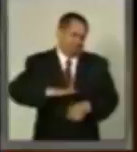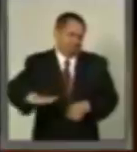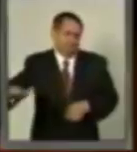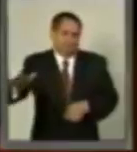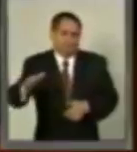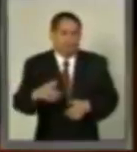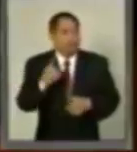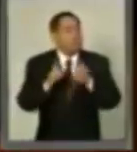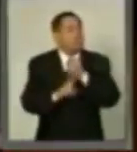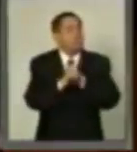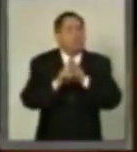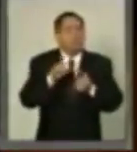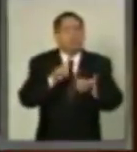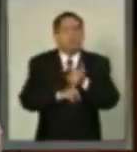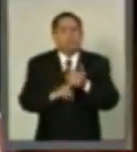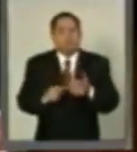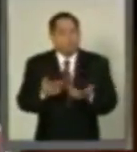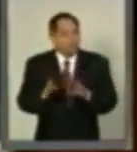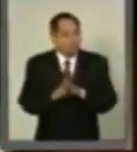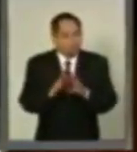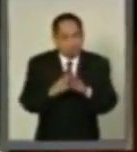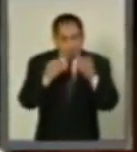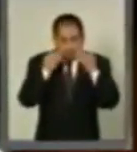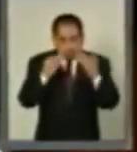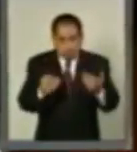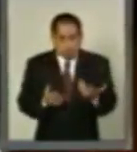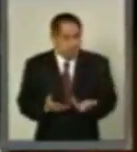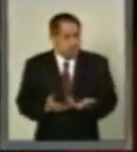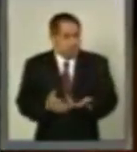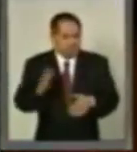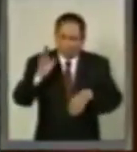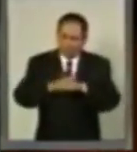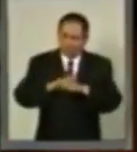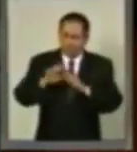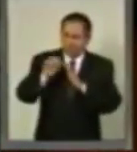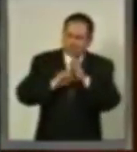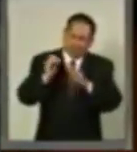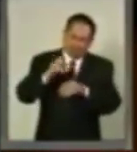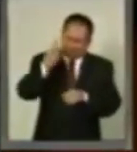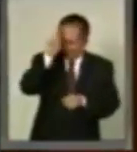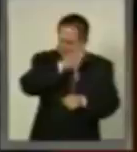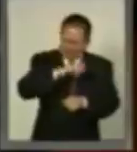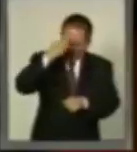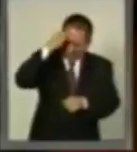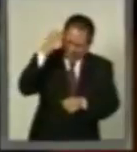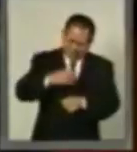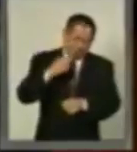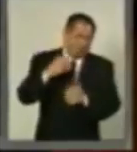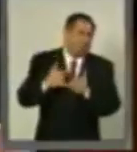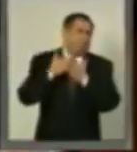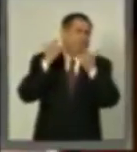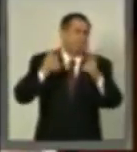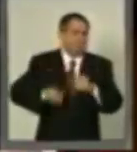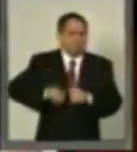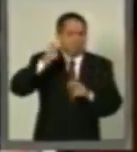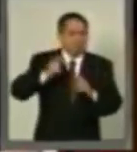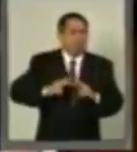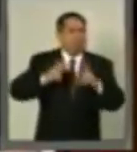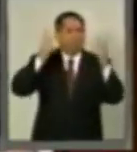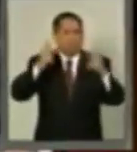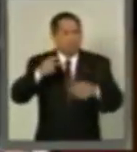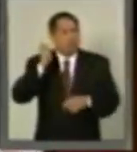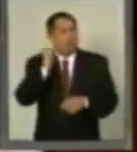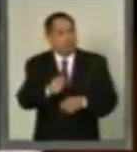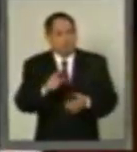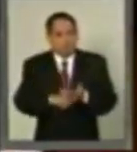es que no solamente estamos ante el mes más violento de la historia contemporánea de nuestro país, sino estamos ante